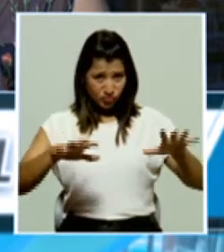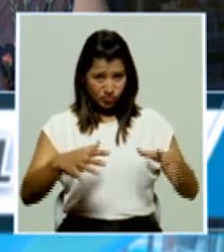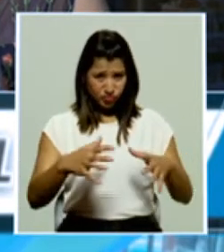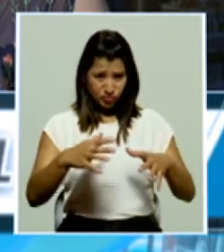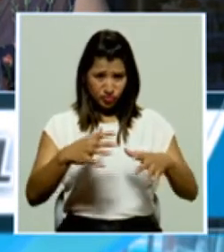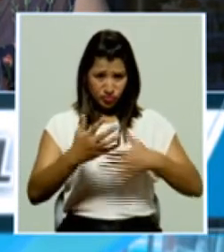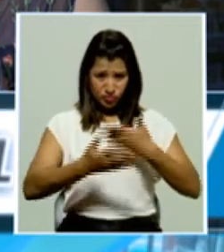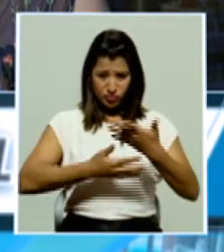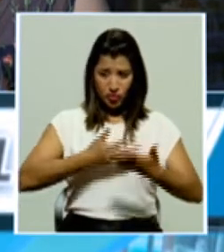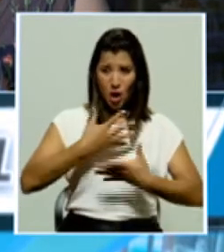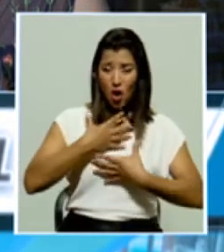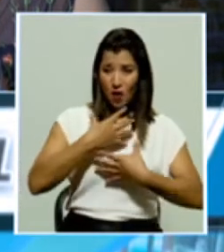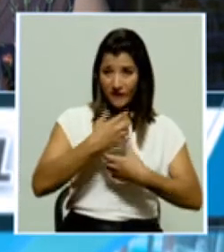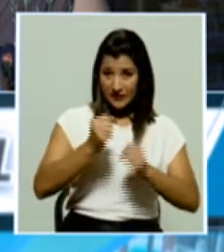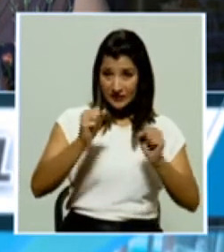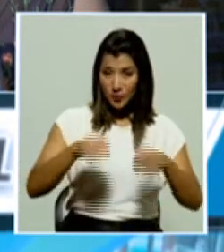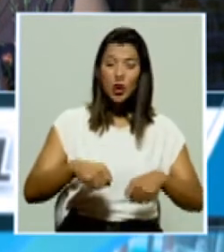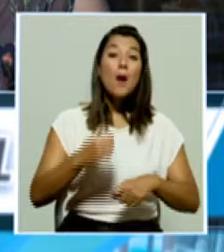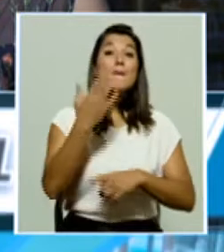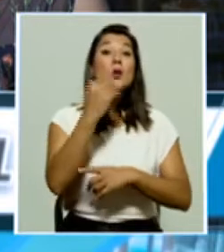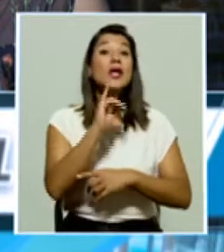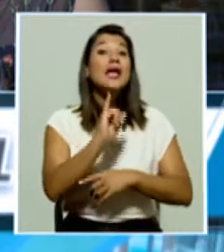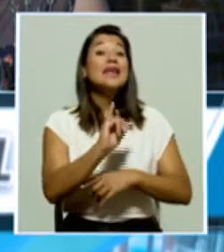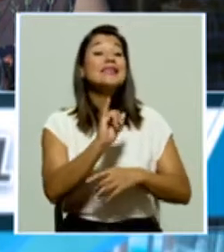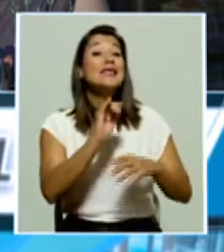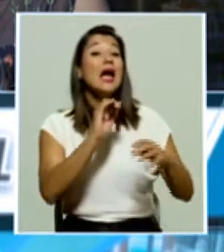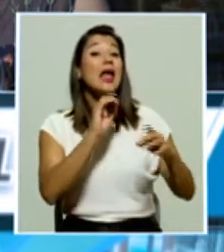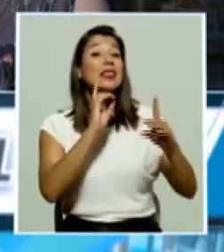Porque estas mesas de diálogo iniciaron,